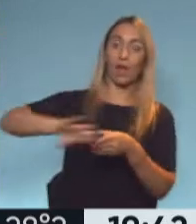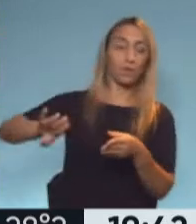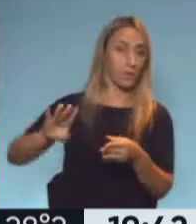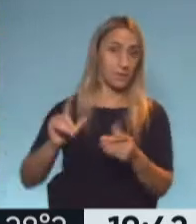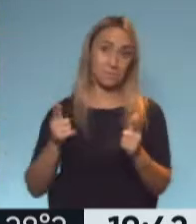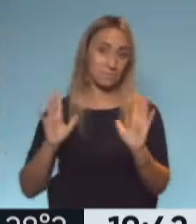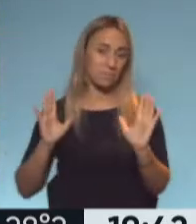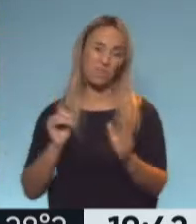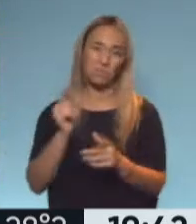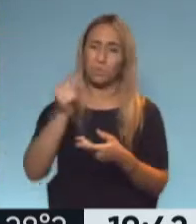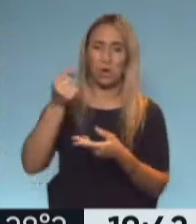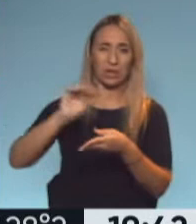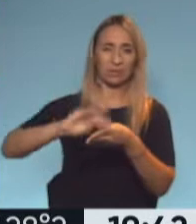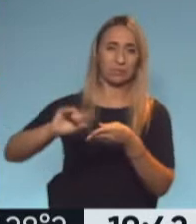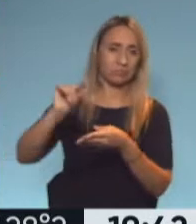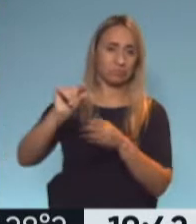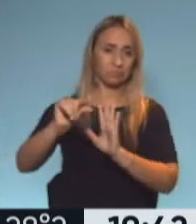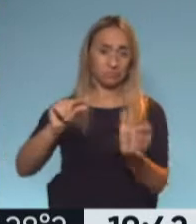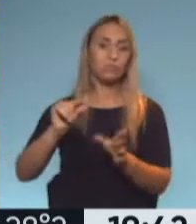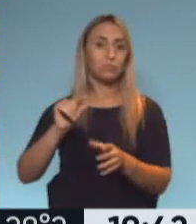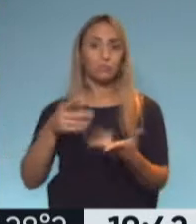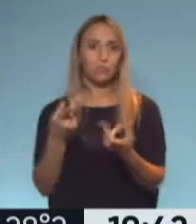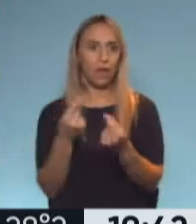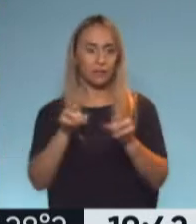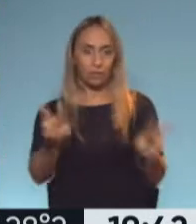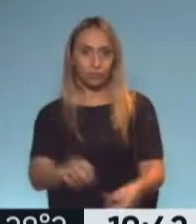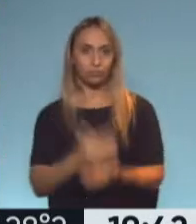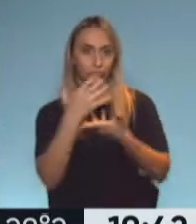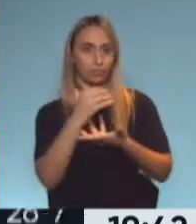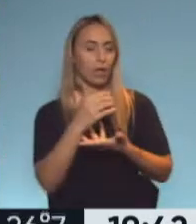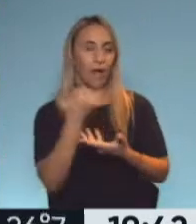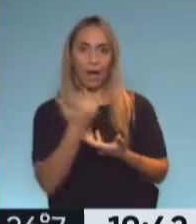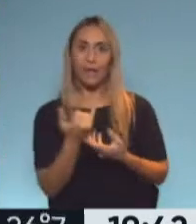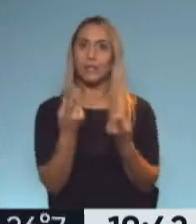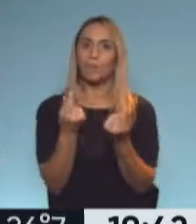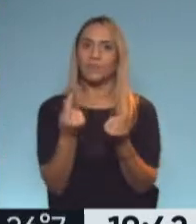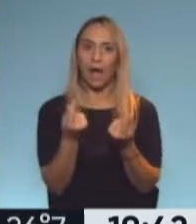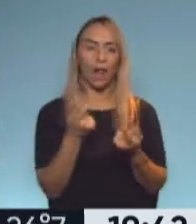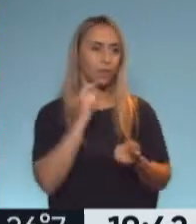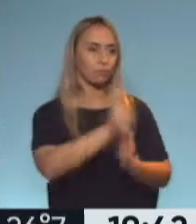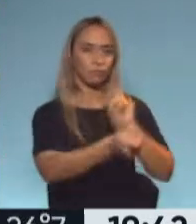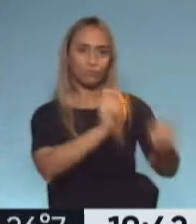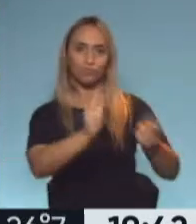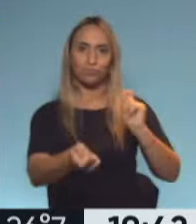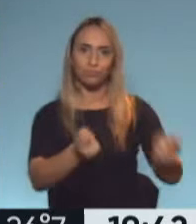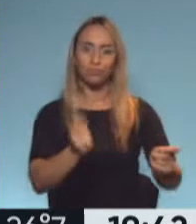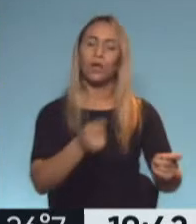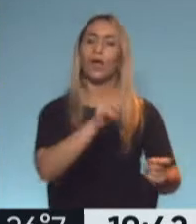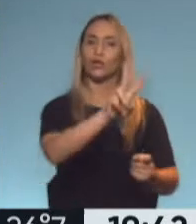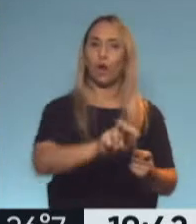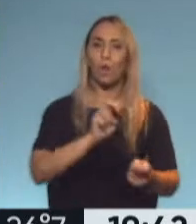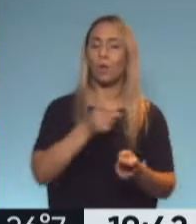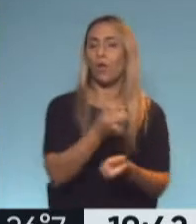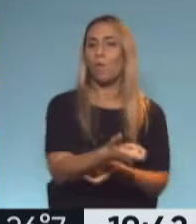con capitalización, adquiriendo maquinarias, estamos superando récords de ventas, estamos con ventas anticipadas